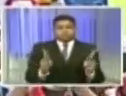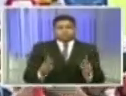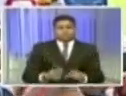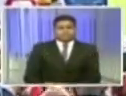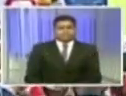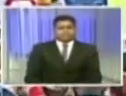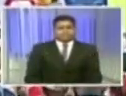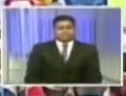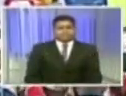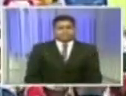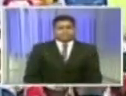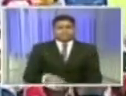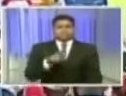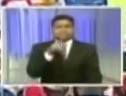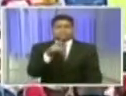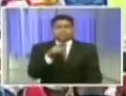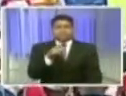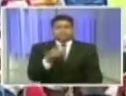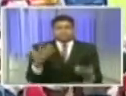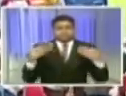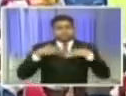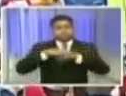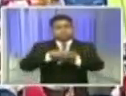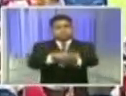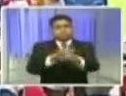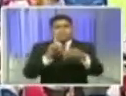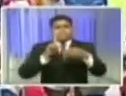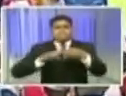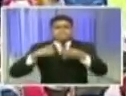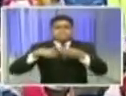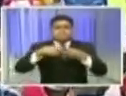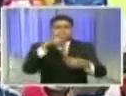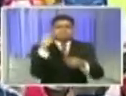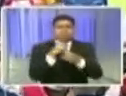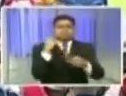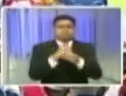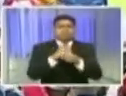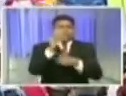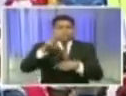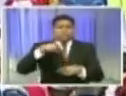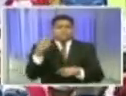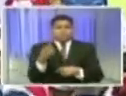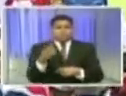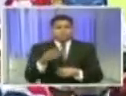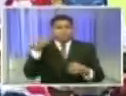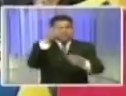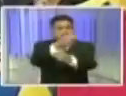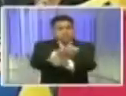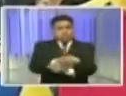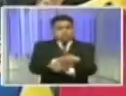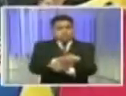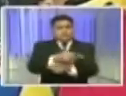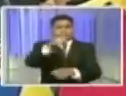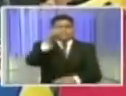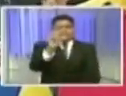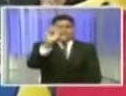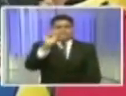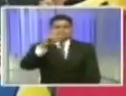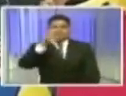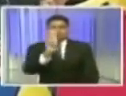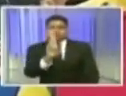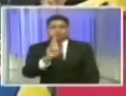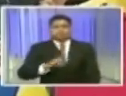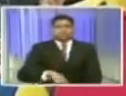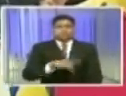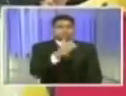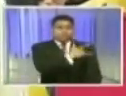y vayan articulándose en el trabajo para que al graduarse de técnicos superiores, al graduarse en las distintas